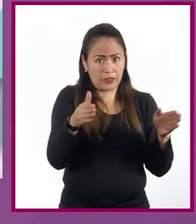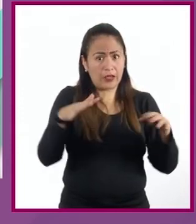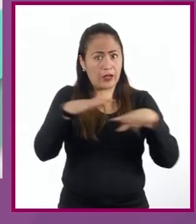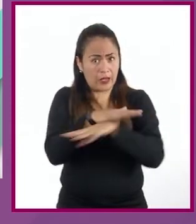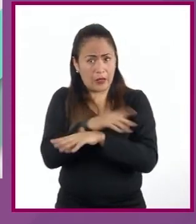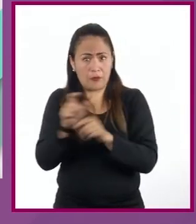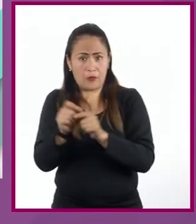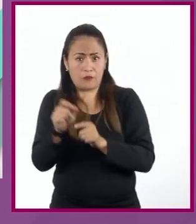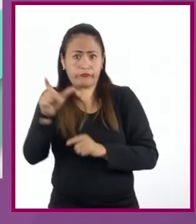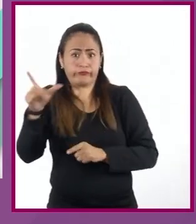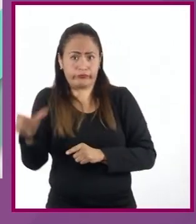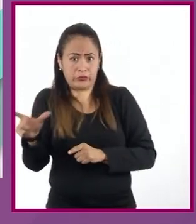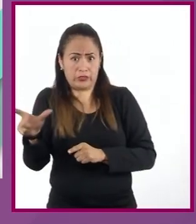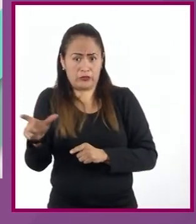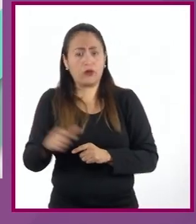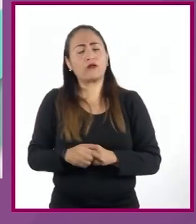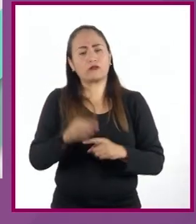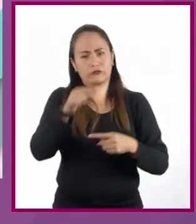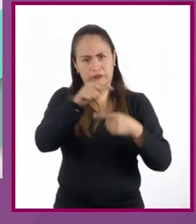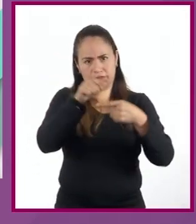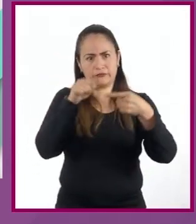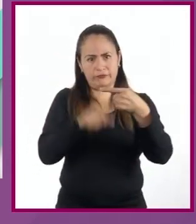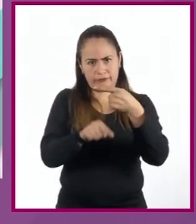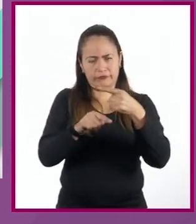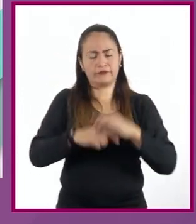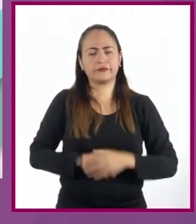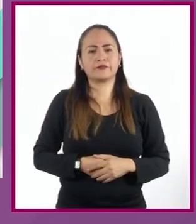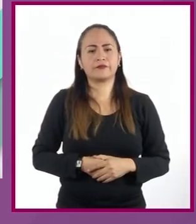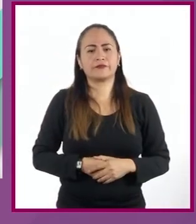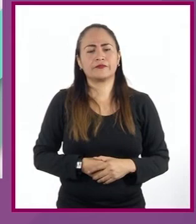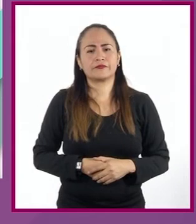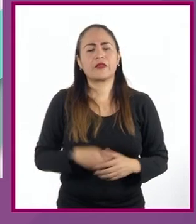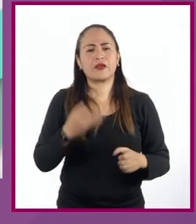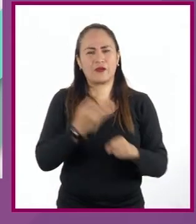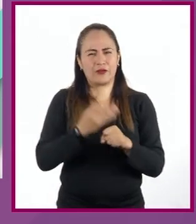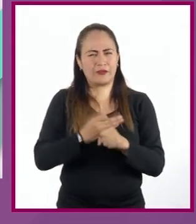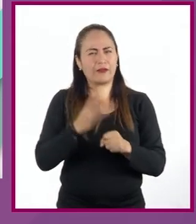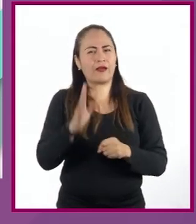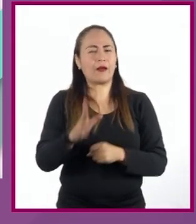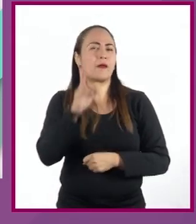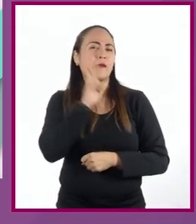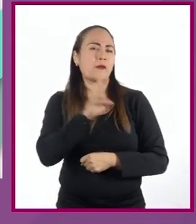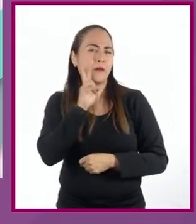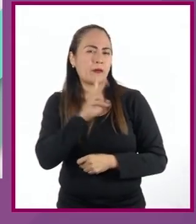mayor, se divide. Apliquemos lo estudiado para resolver el